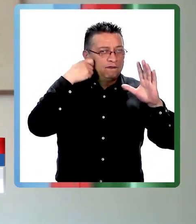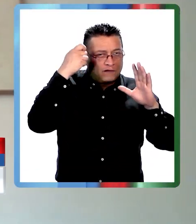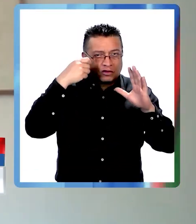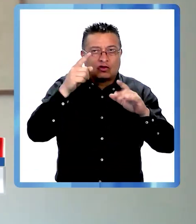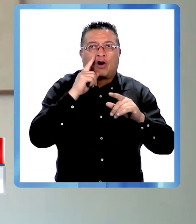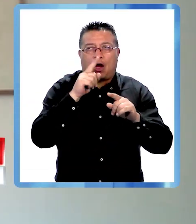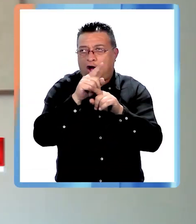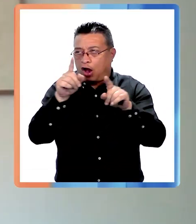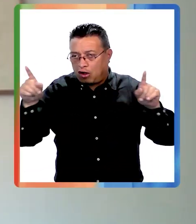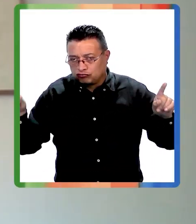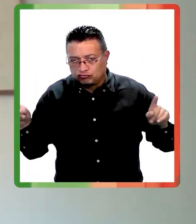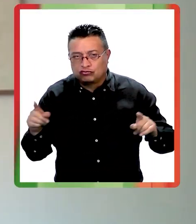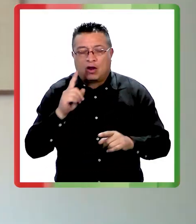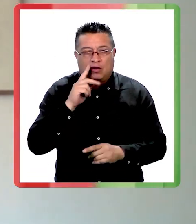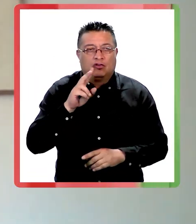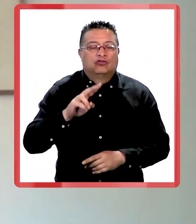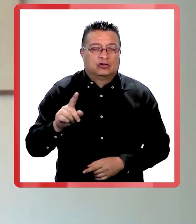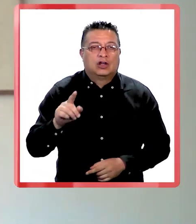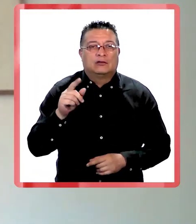hay videos,